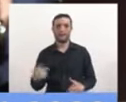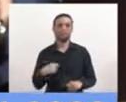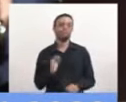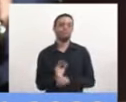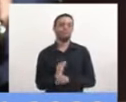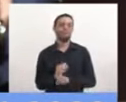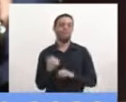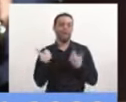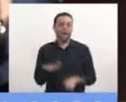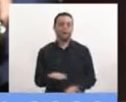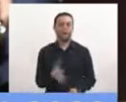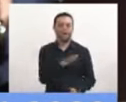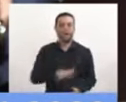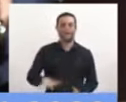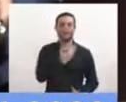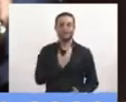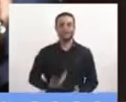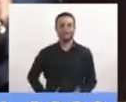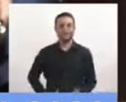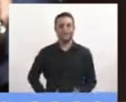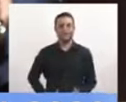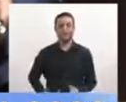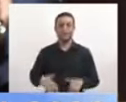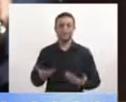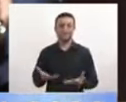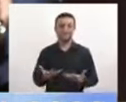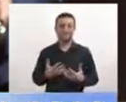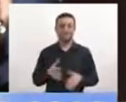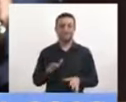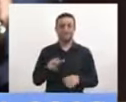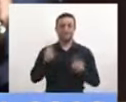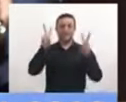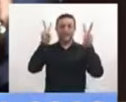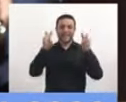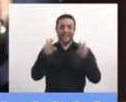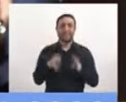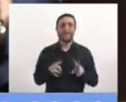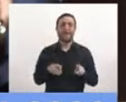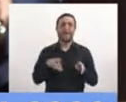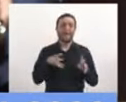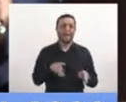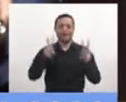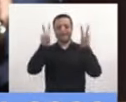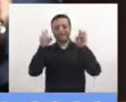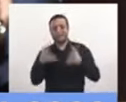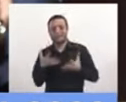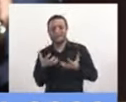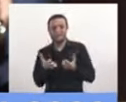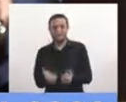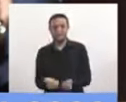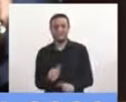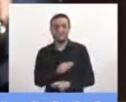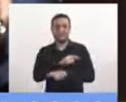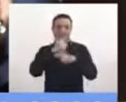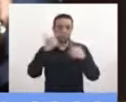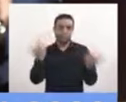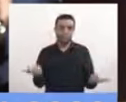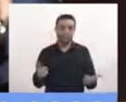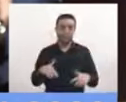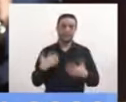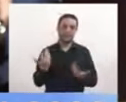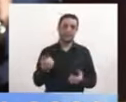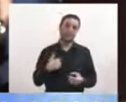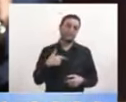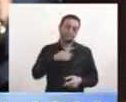materia de defensa. Y así mandamos a nuestros miembros de las Fuerzas Armadas en misiones harto peligrosas con las consecuencias que todos